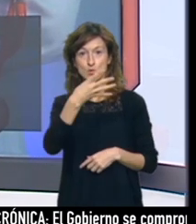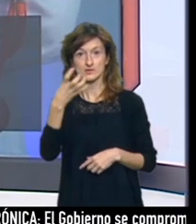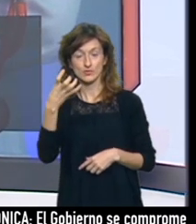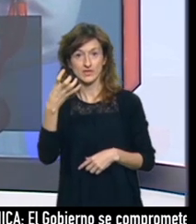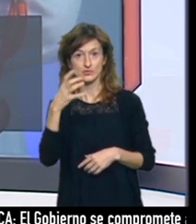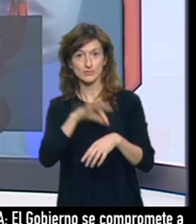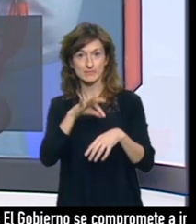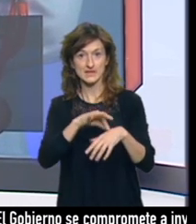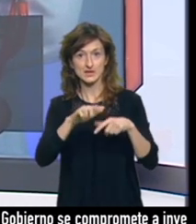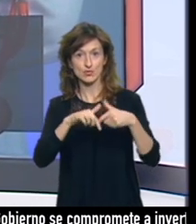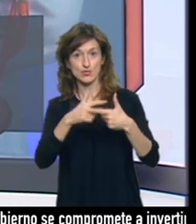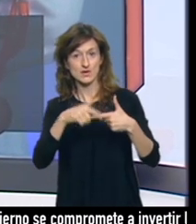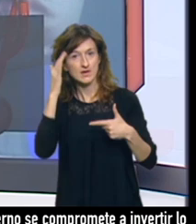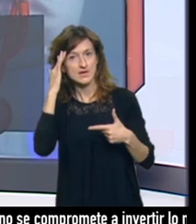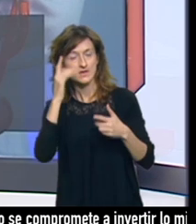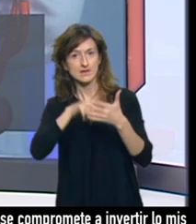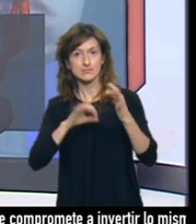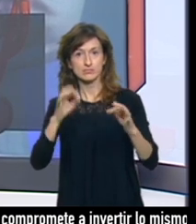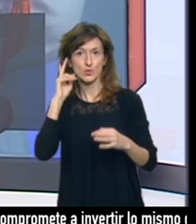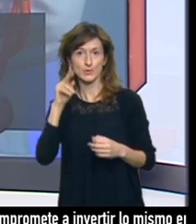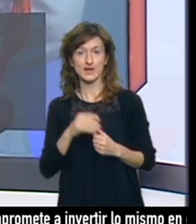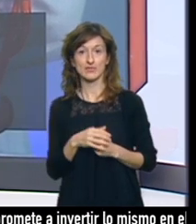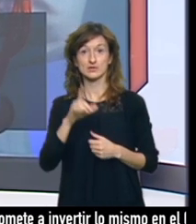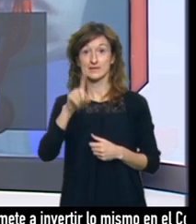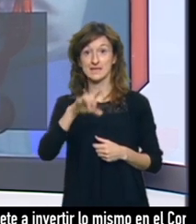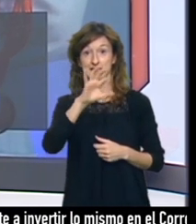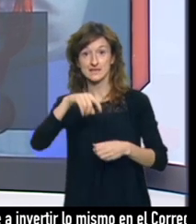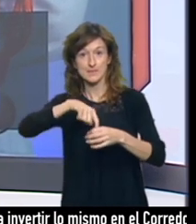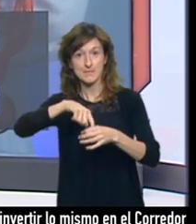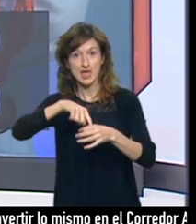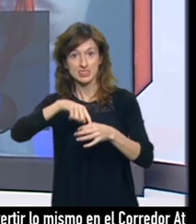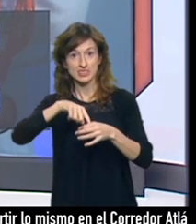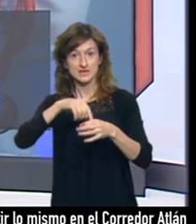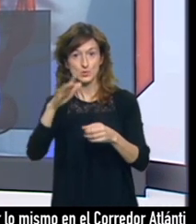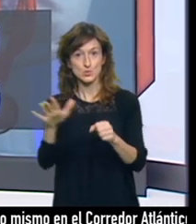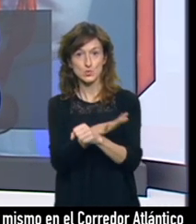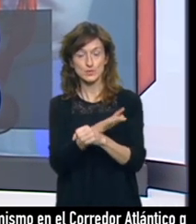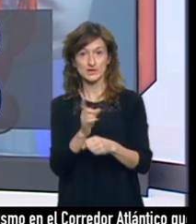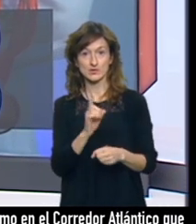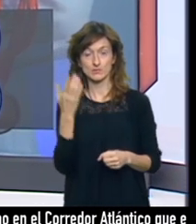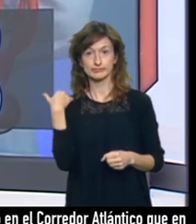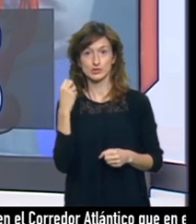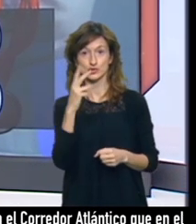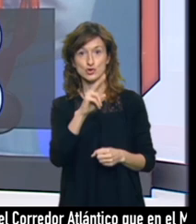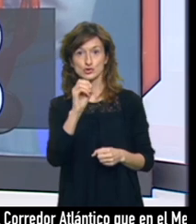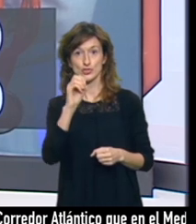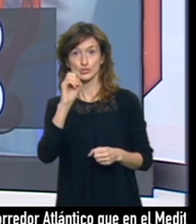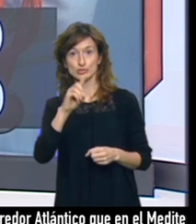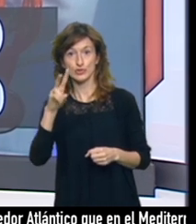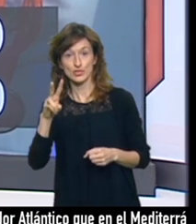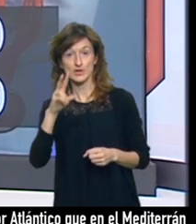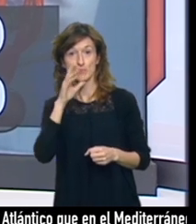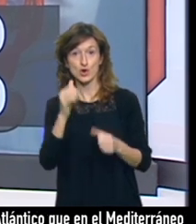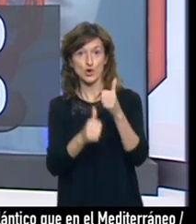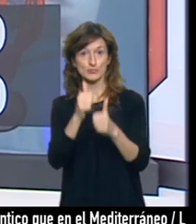400 entre médicos de familia y especialistas. Además, hay 500 plazas que no se acaban de cubrir desde 2012 porque no salen todas